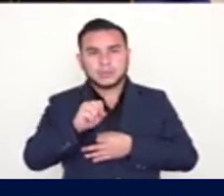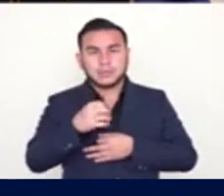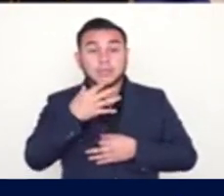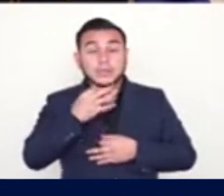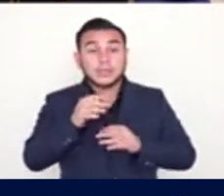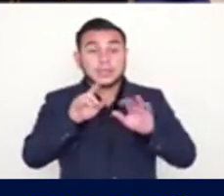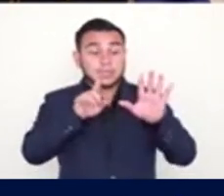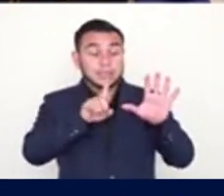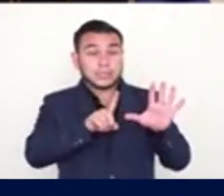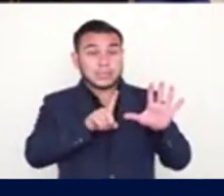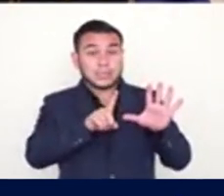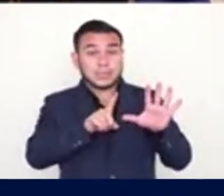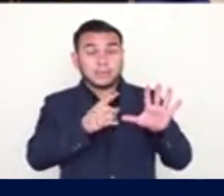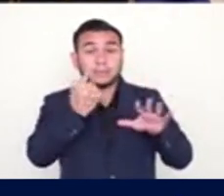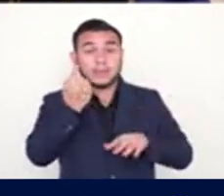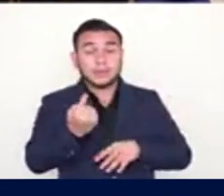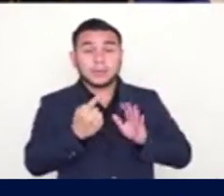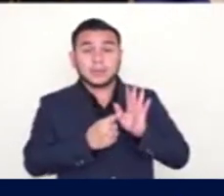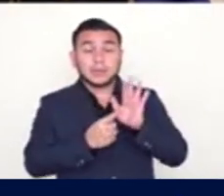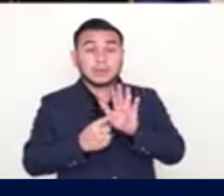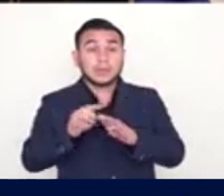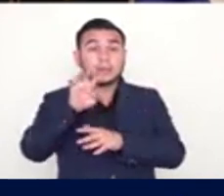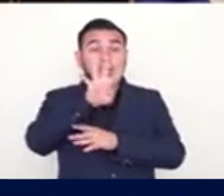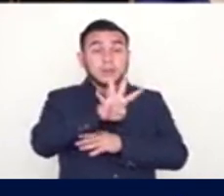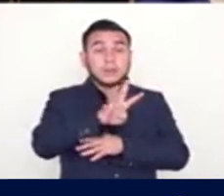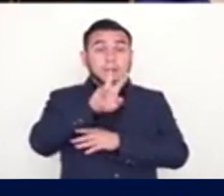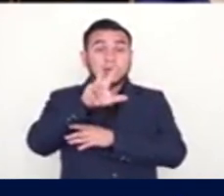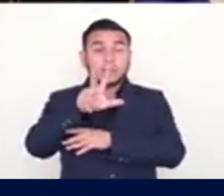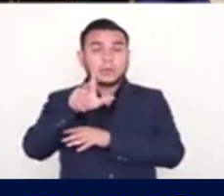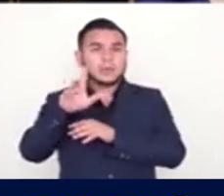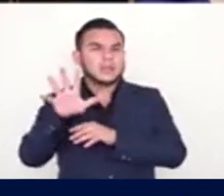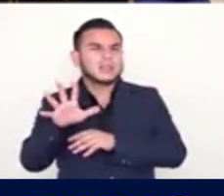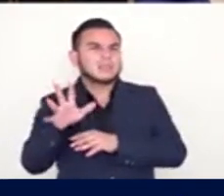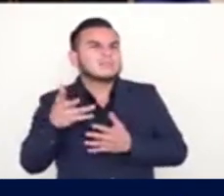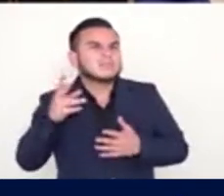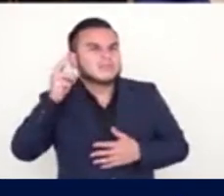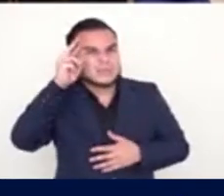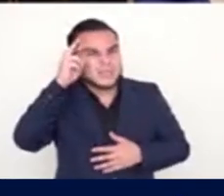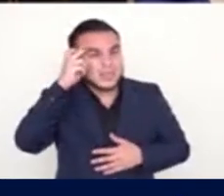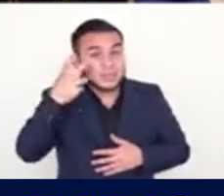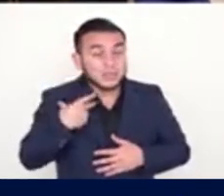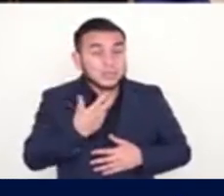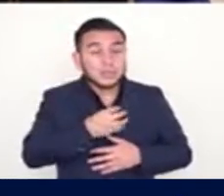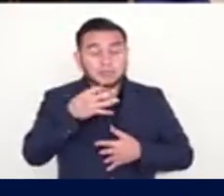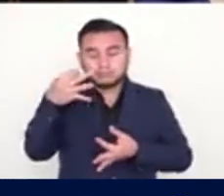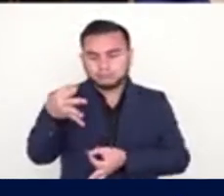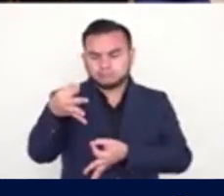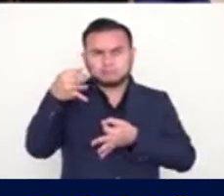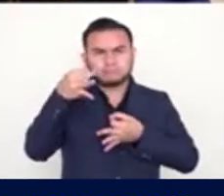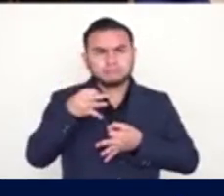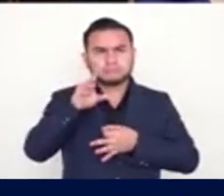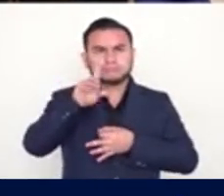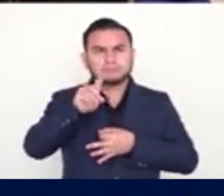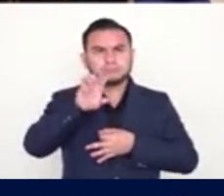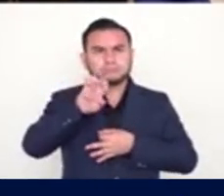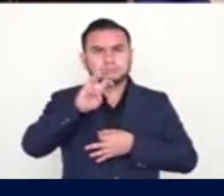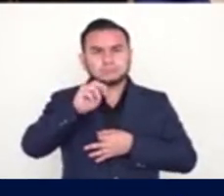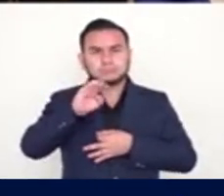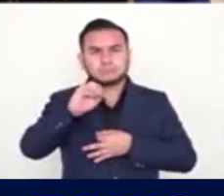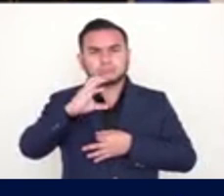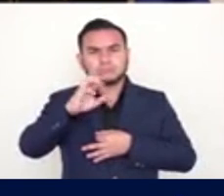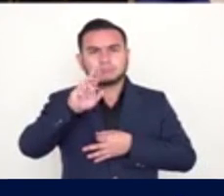Son 6 congresistas de 435. Y cuando decís que recibimos una carta de los demócratas, te referís